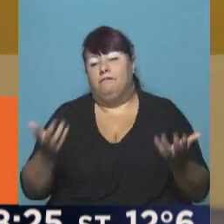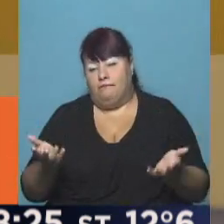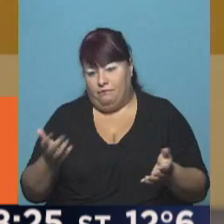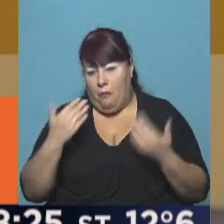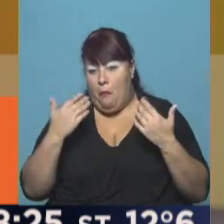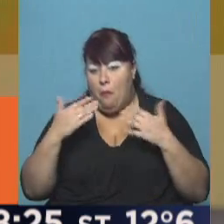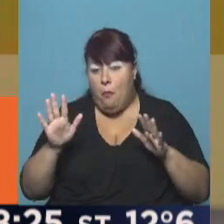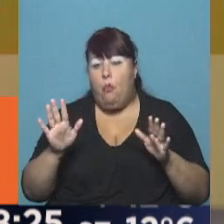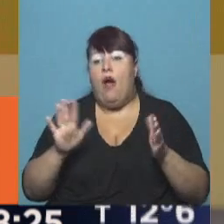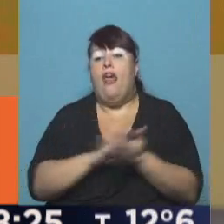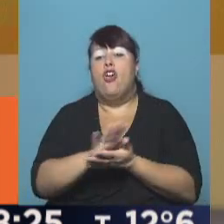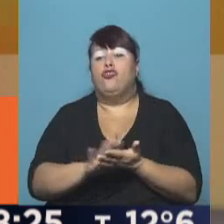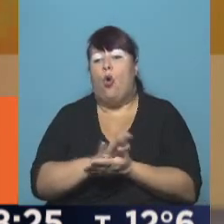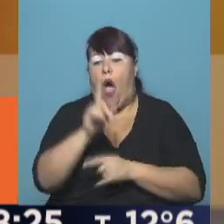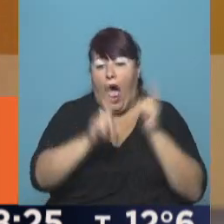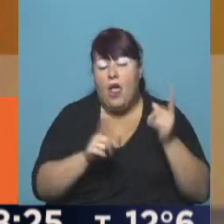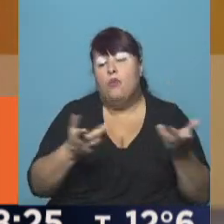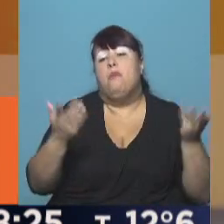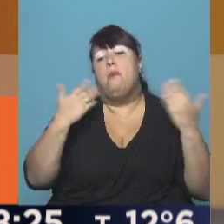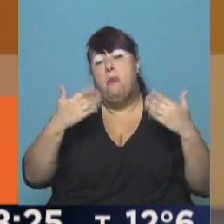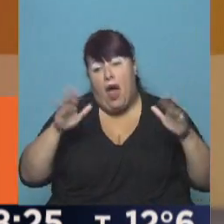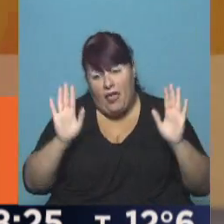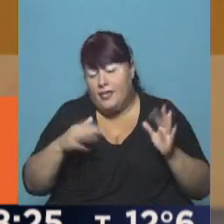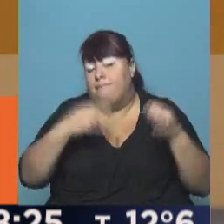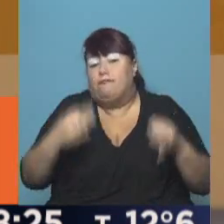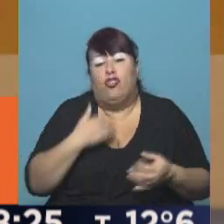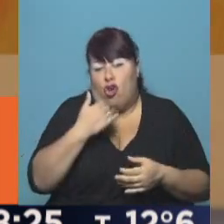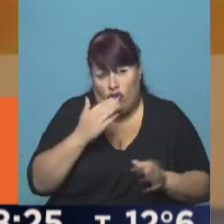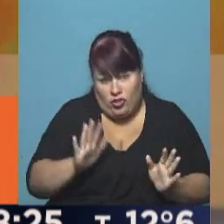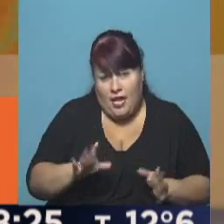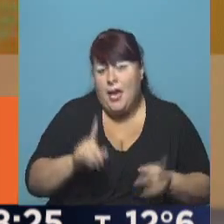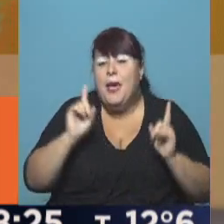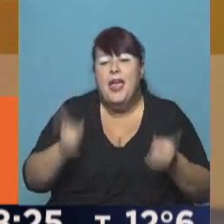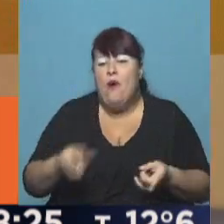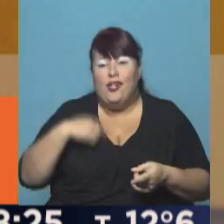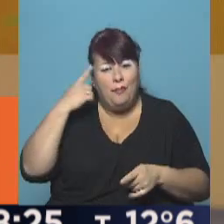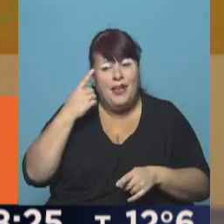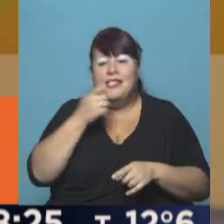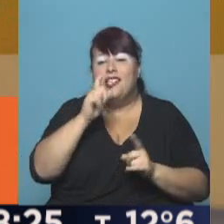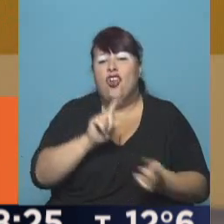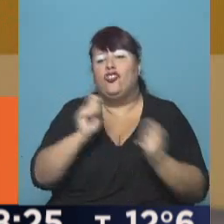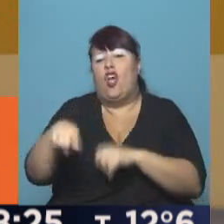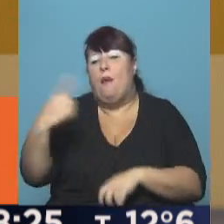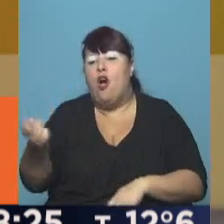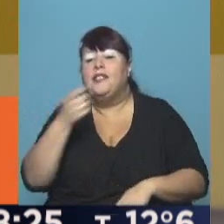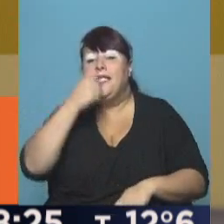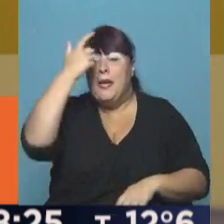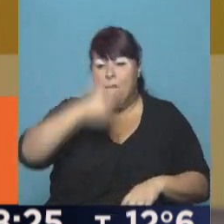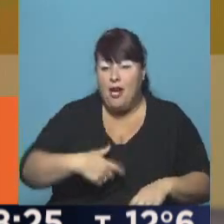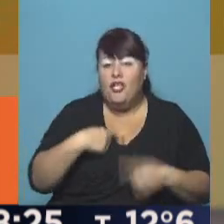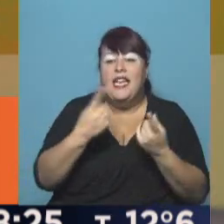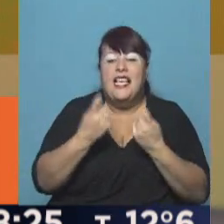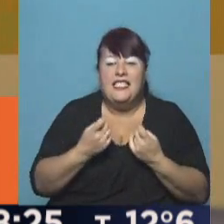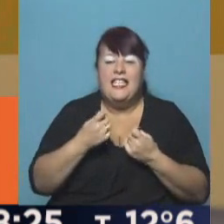¿se podría resolver en algún caso? Quizás, no lo sé. Sin embargo, creo que siempre se desplaza, que cuando alguien